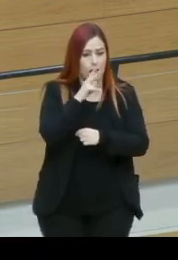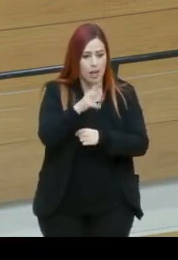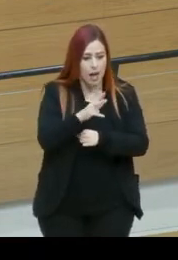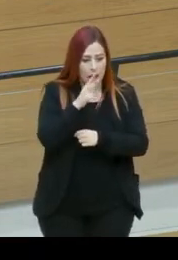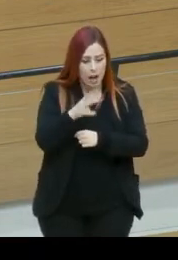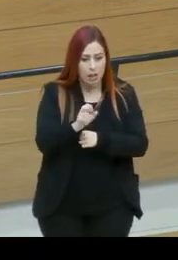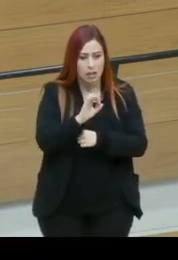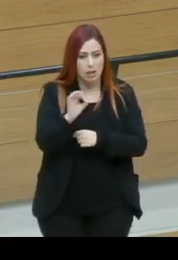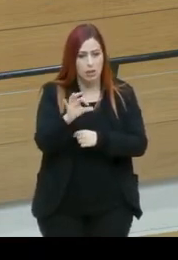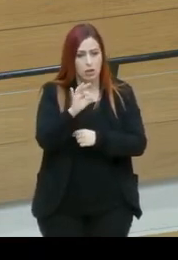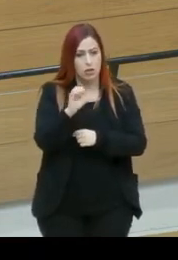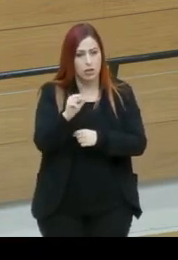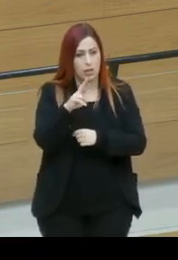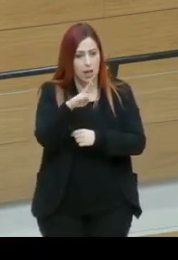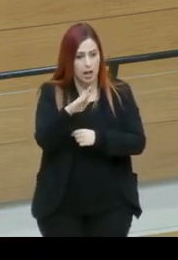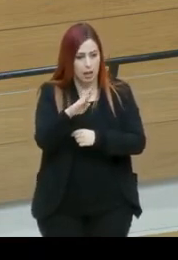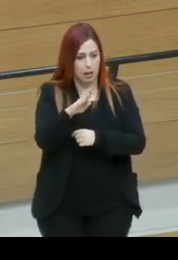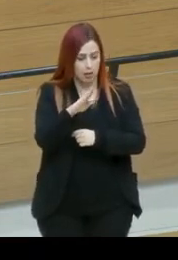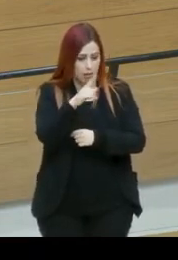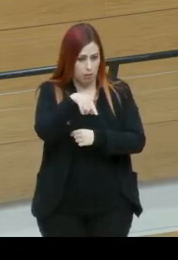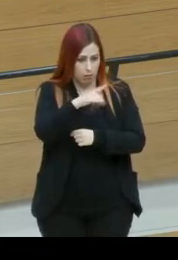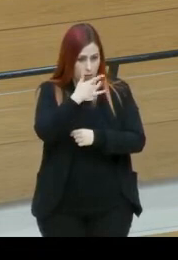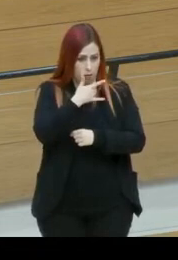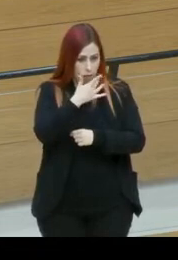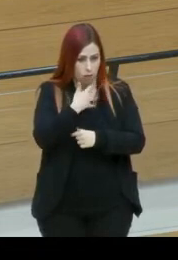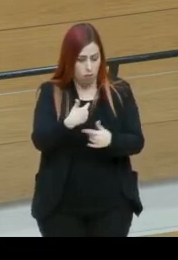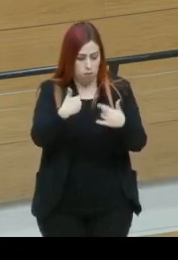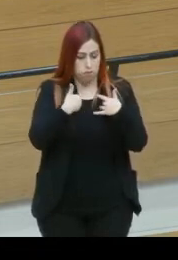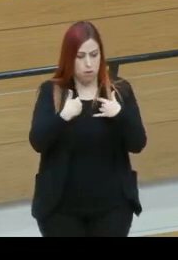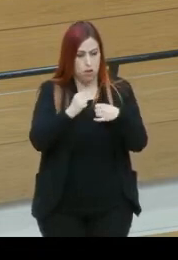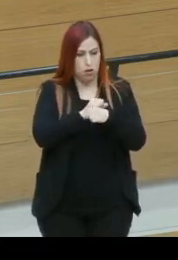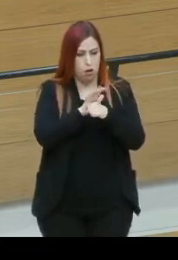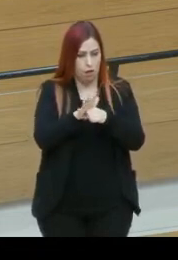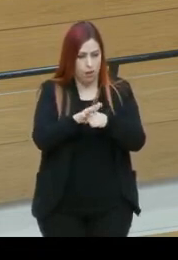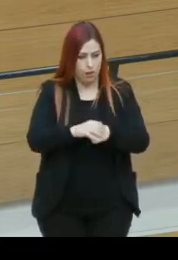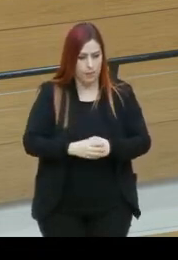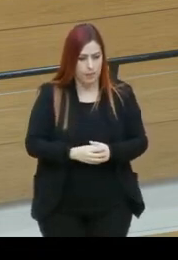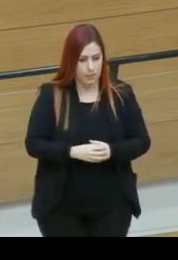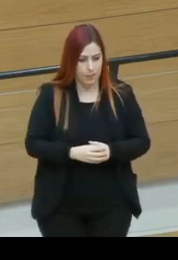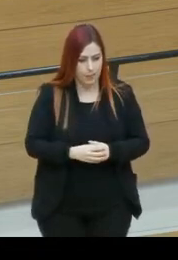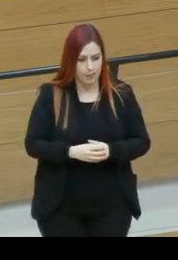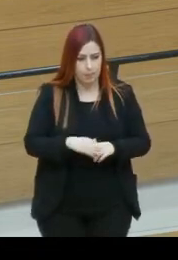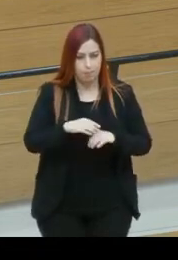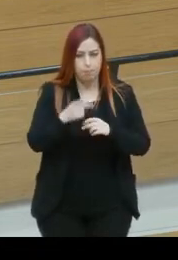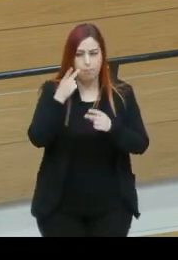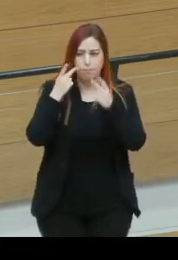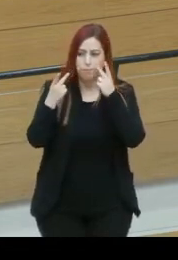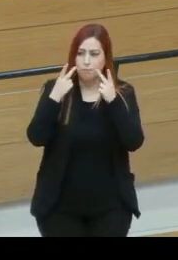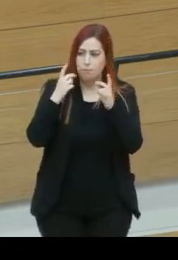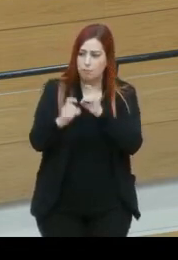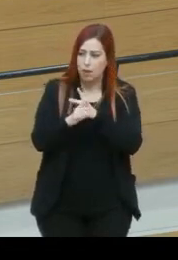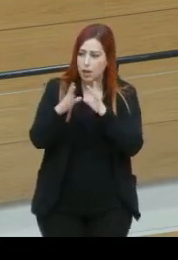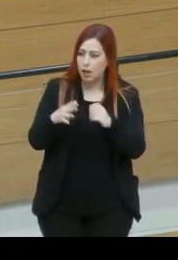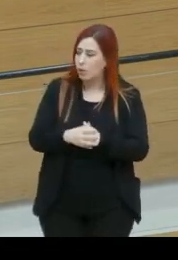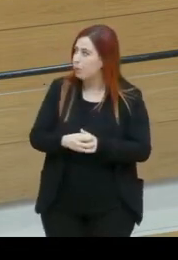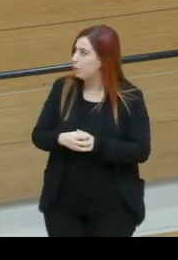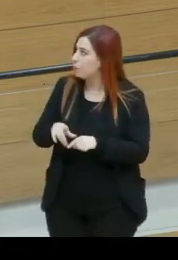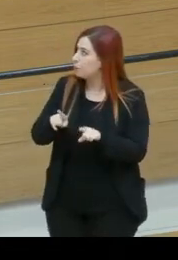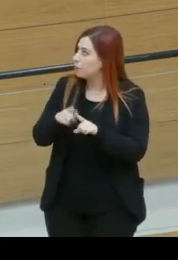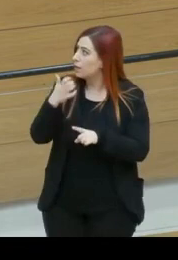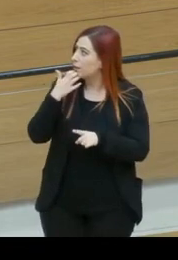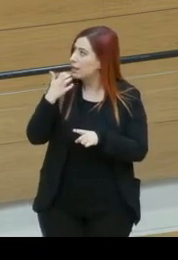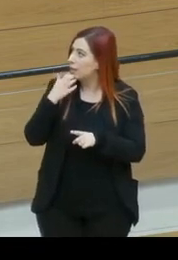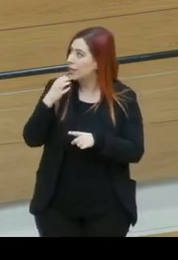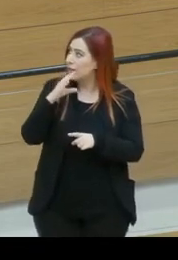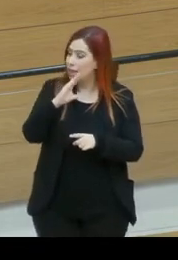el SARS-CoV-2, que como sabréis pues, es el responsable del COVID-19. Para que lo veáis más claro, es como si